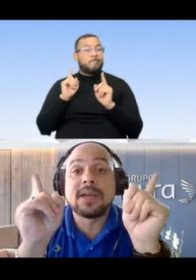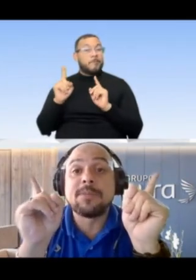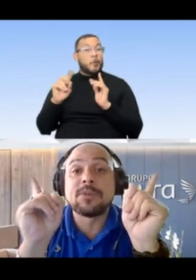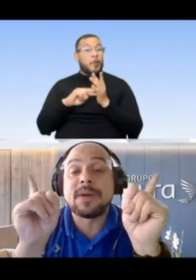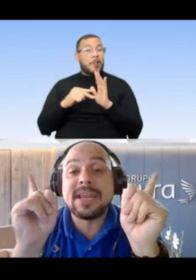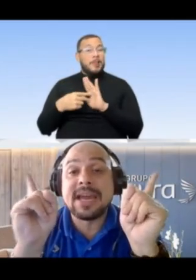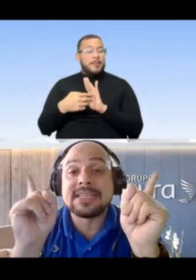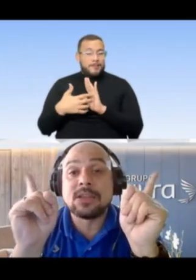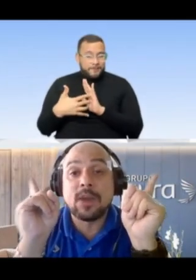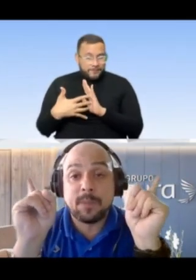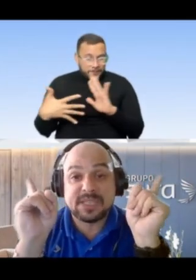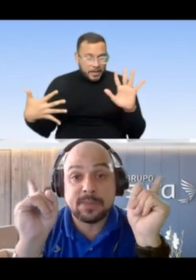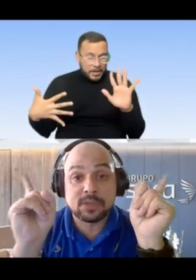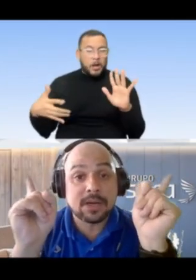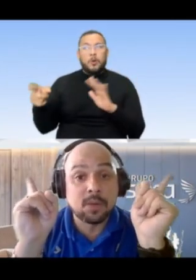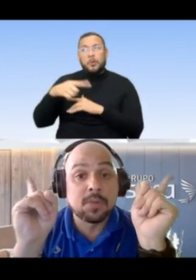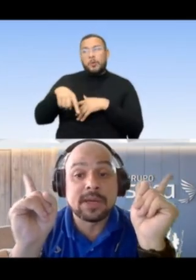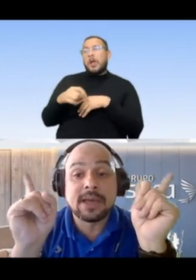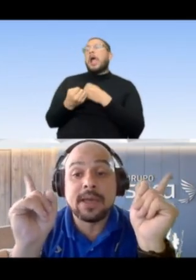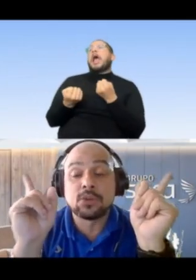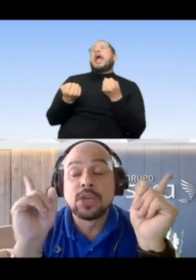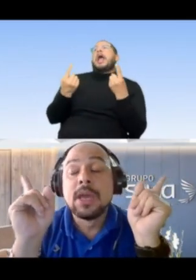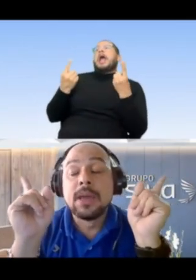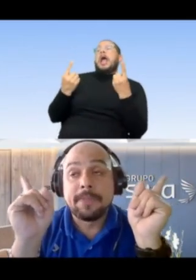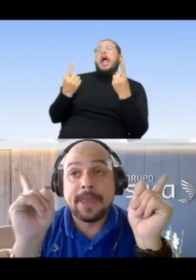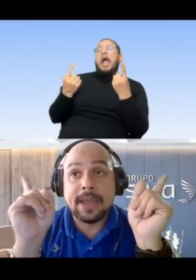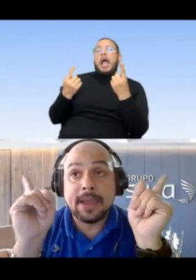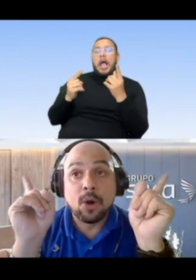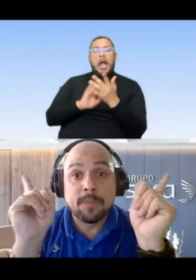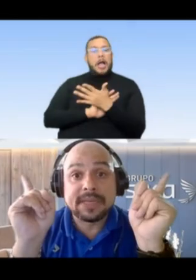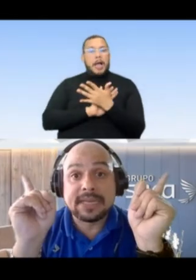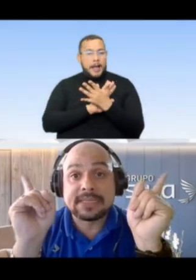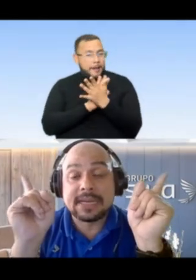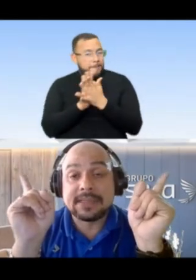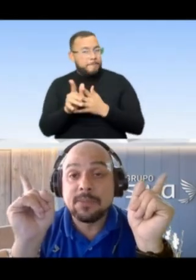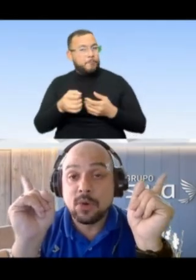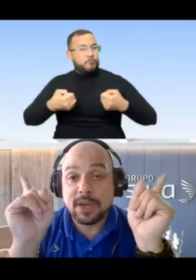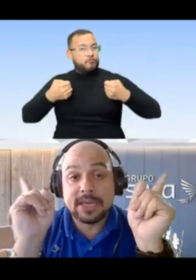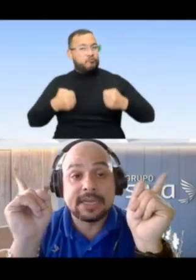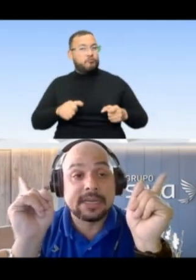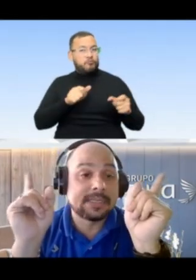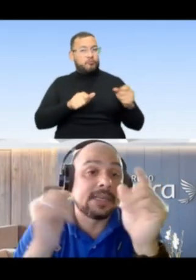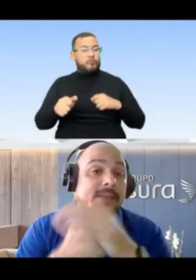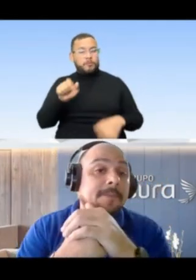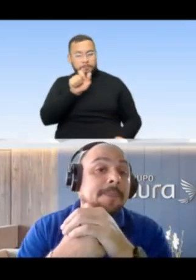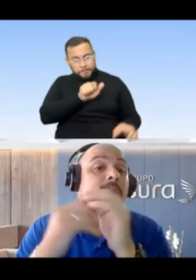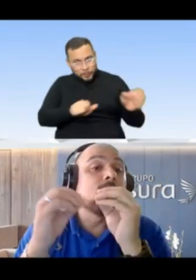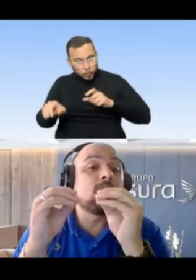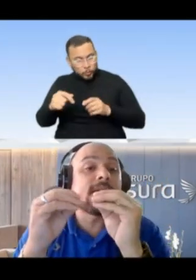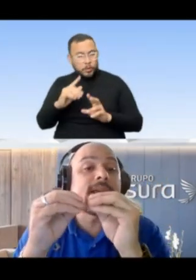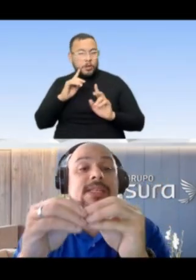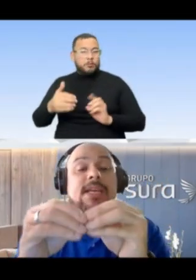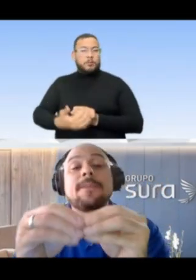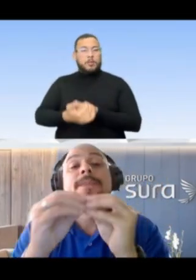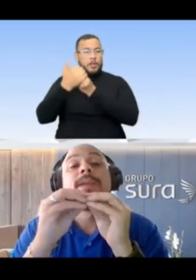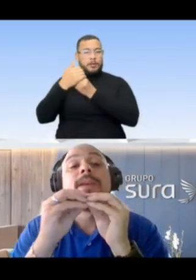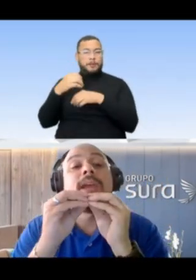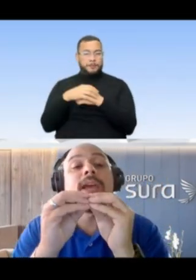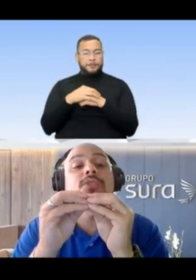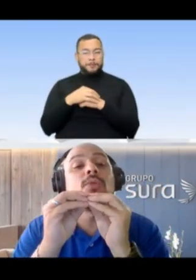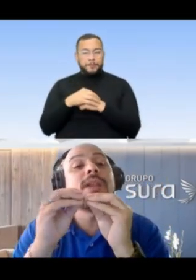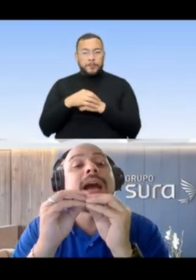definiciones para que nos vayamos familiarizando y empecemos a hablar como verdaderos hombres de rescate y mujeres de rescate.